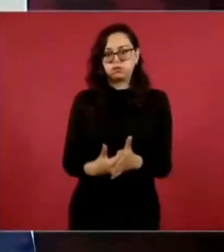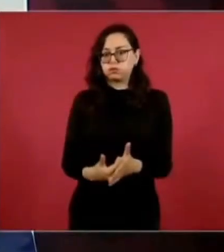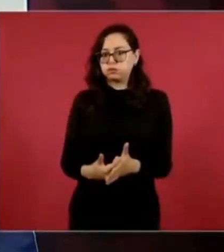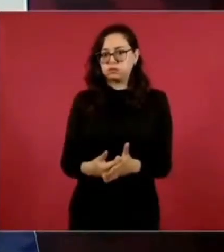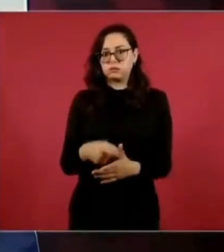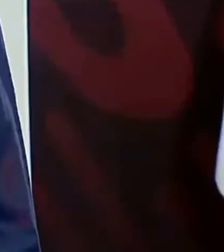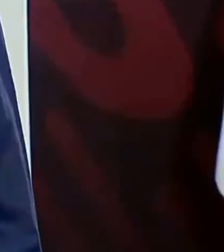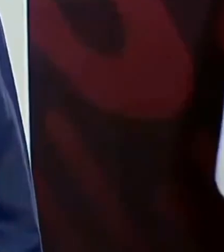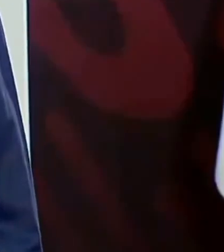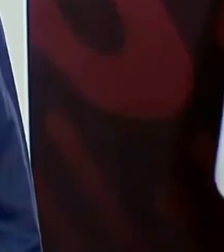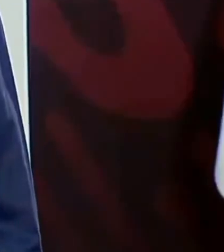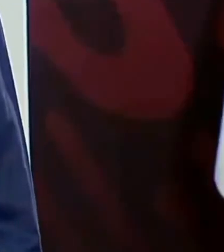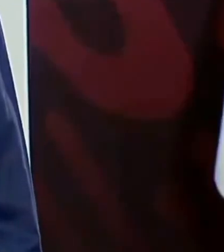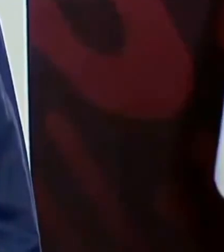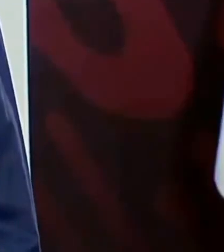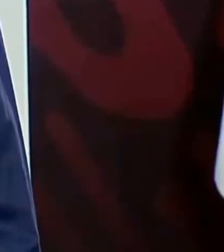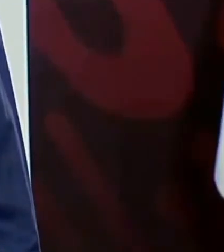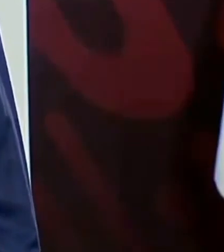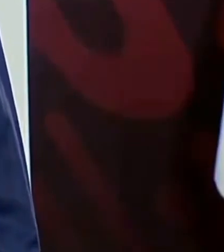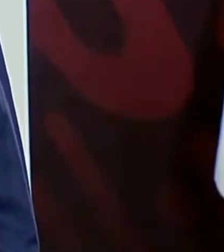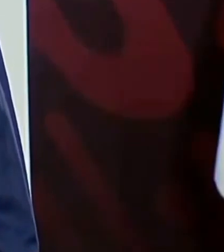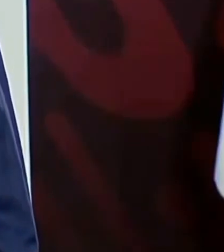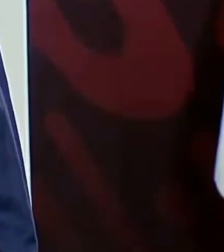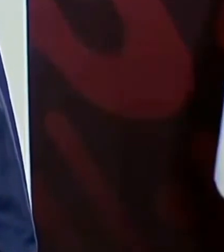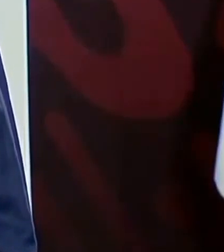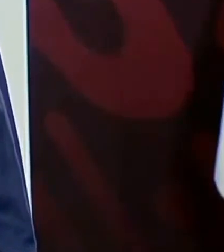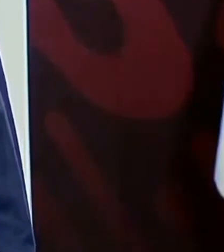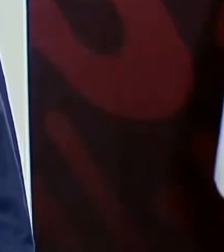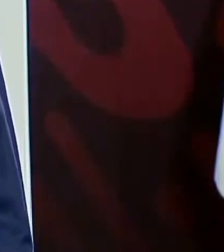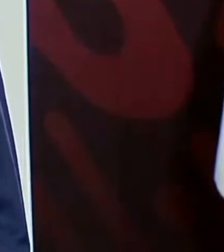expropiación los conservadores